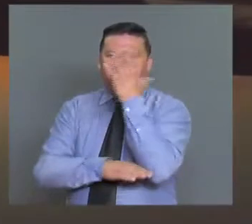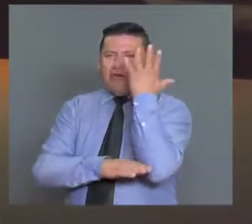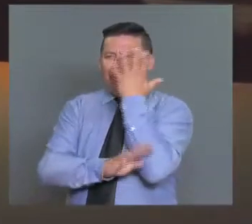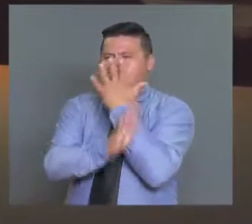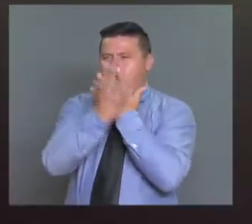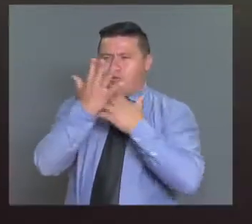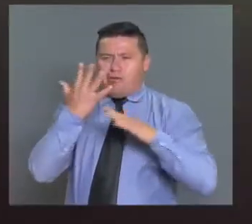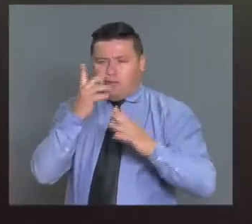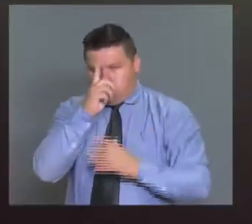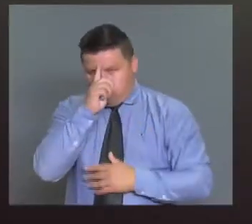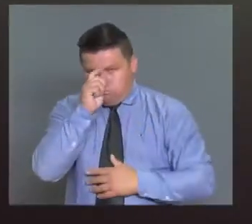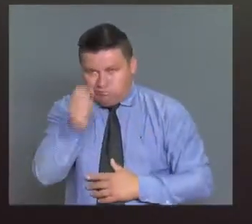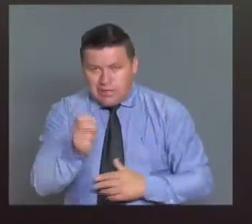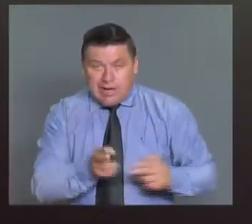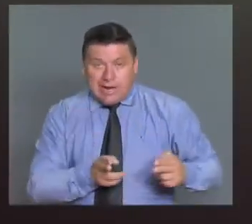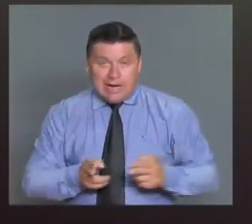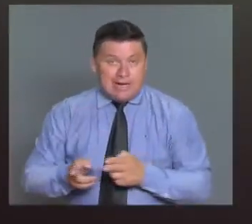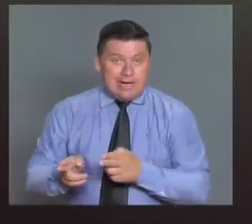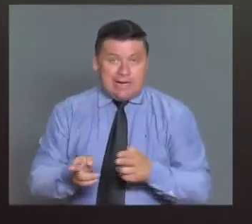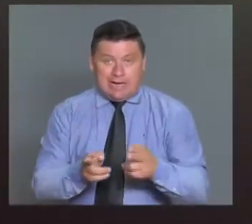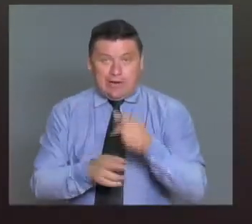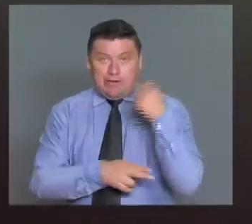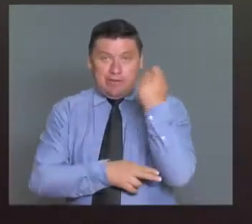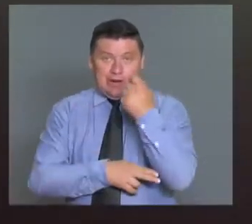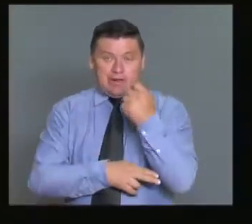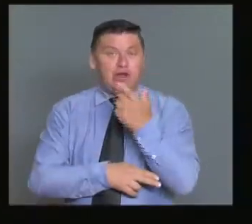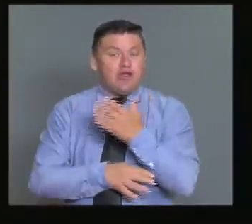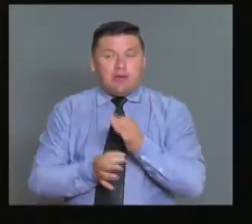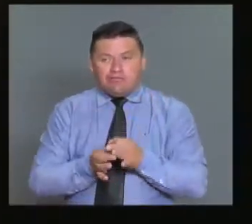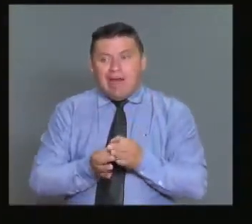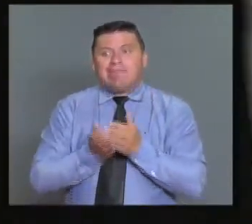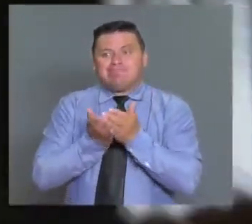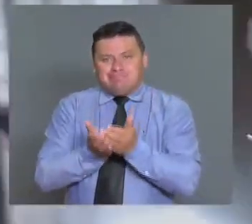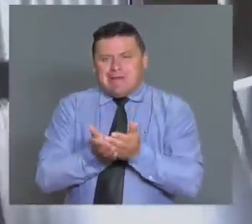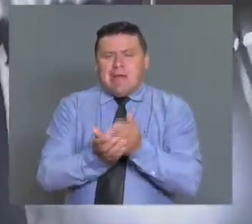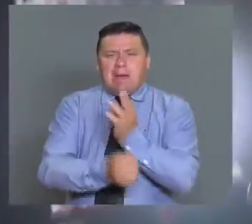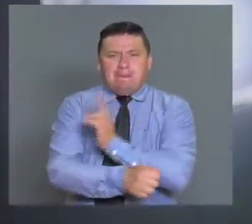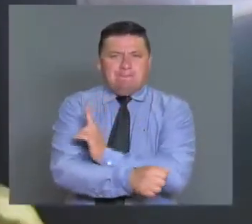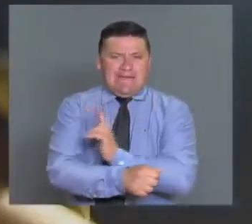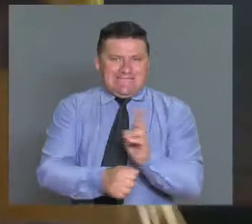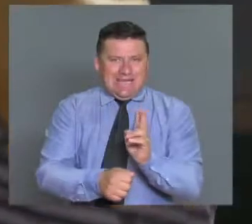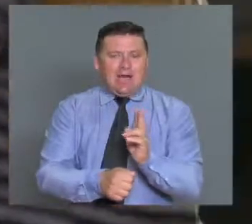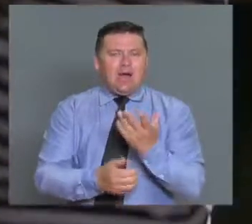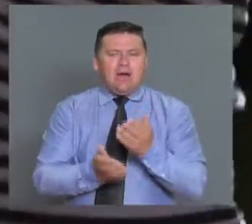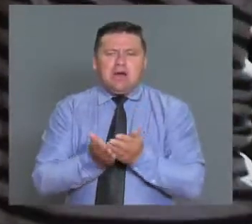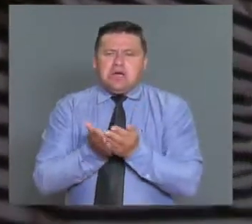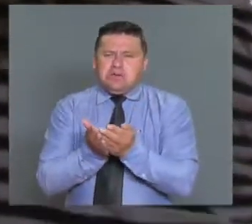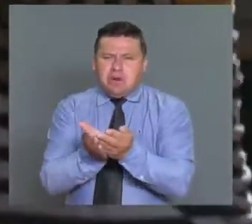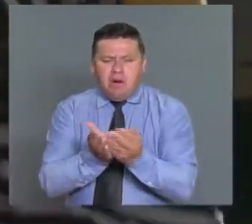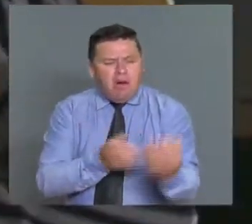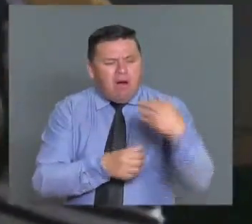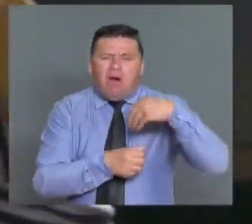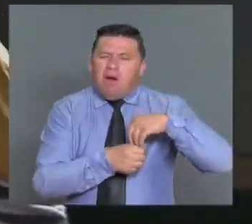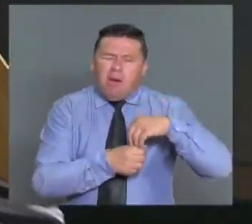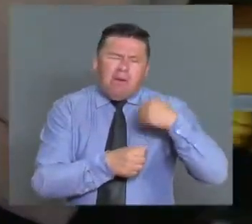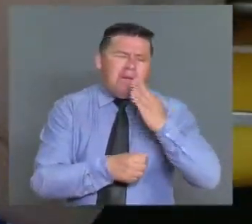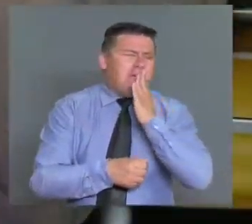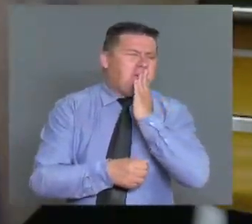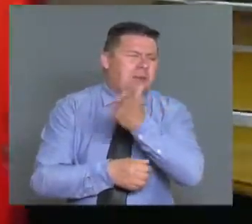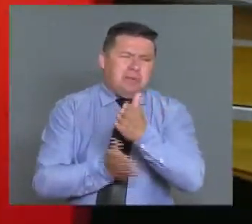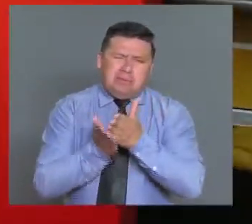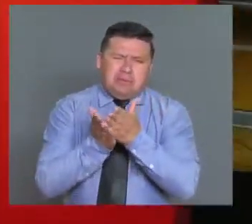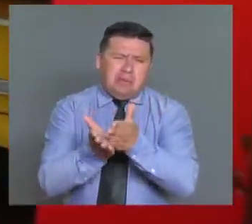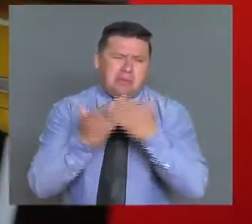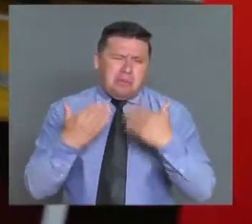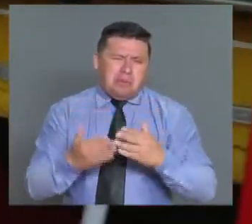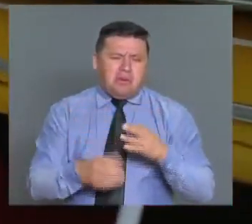La majestuosidad del río Meta permite llegar a Santa Rosalía, Vichada, en una embarcación de alta velocidad